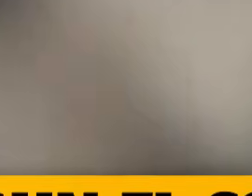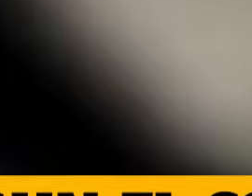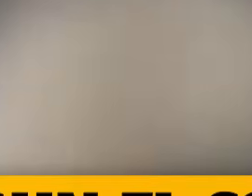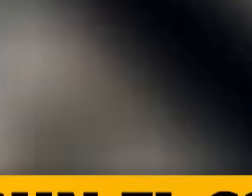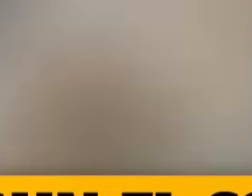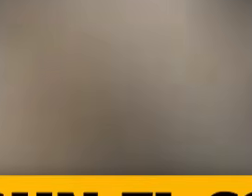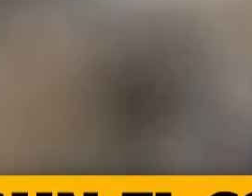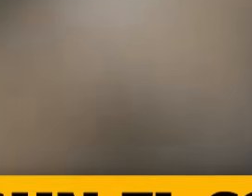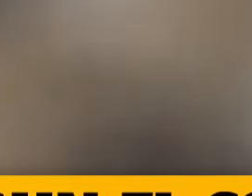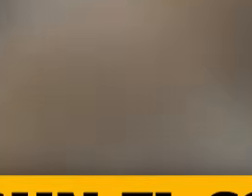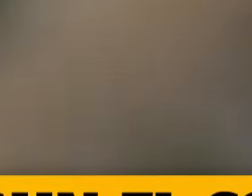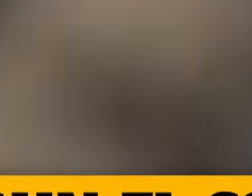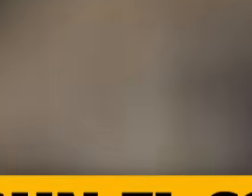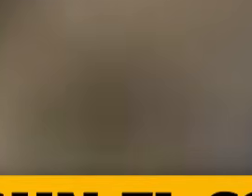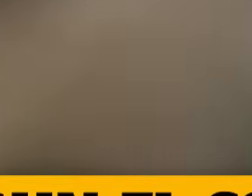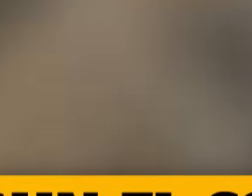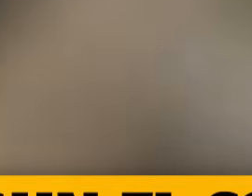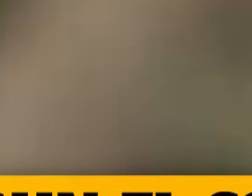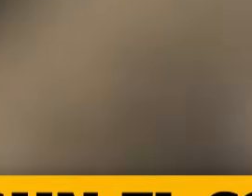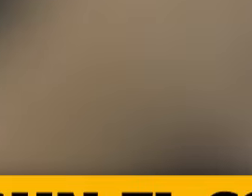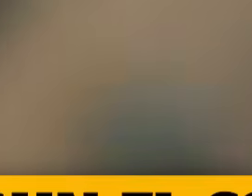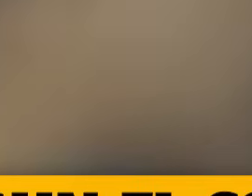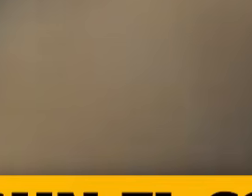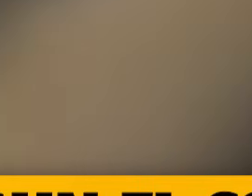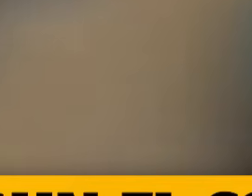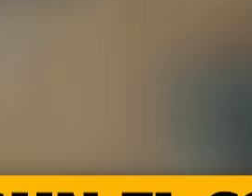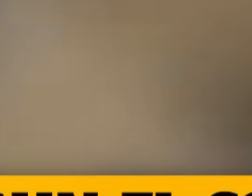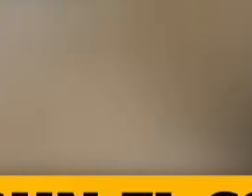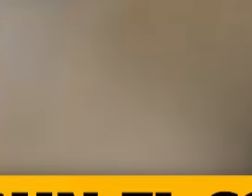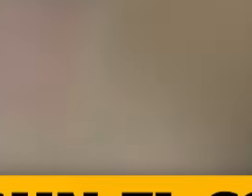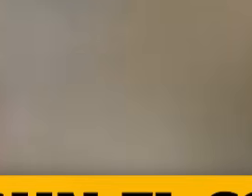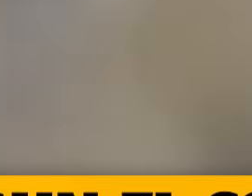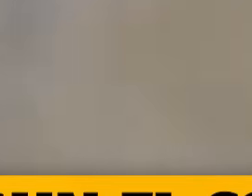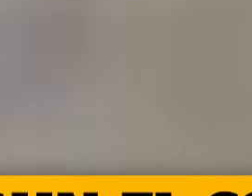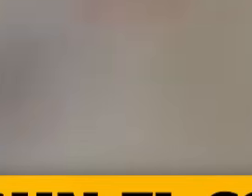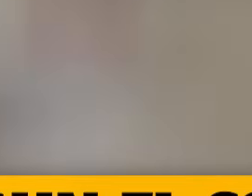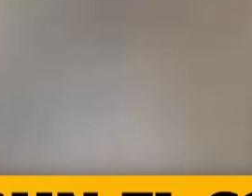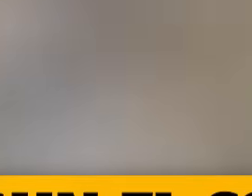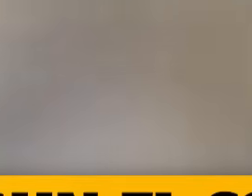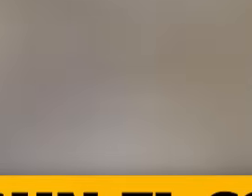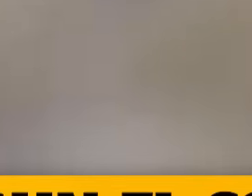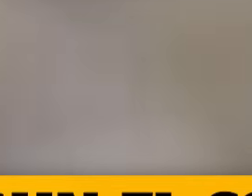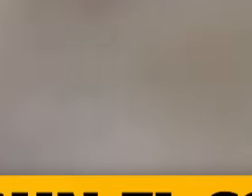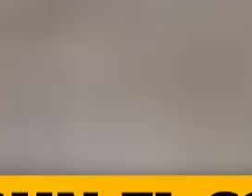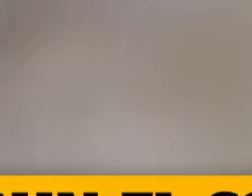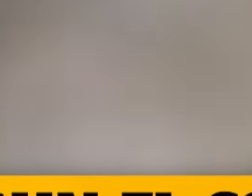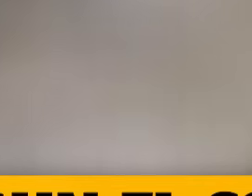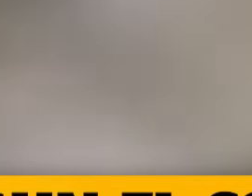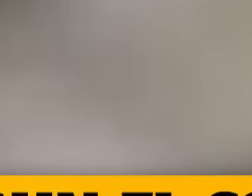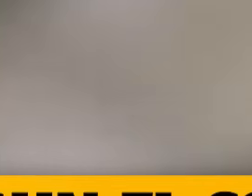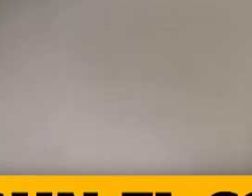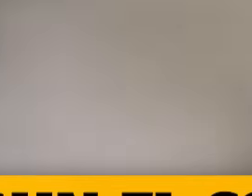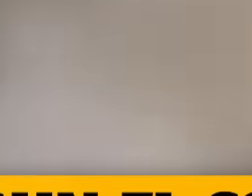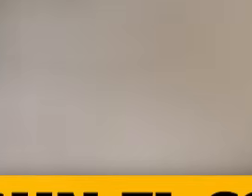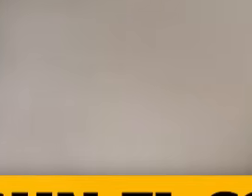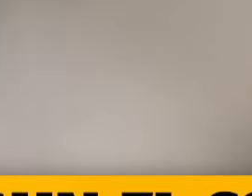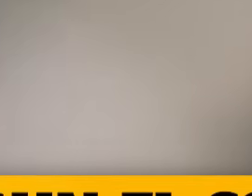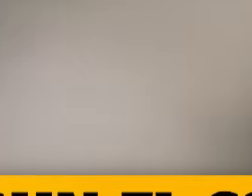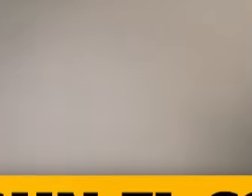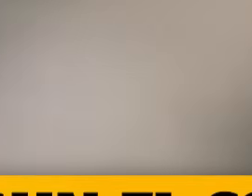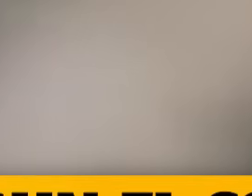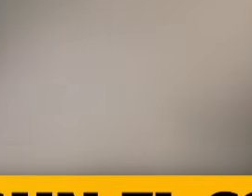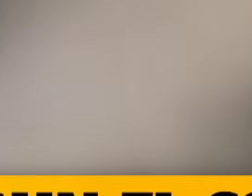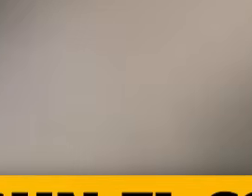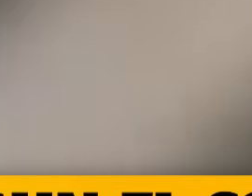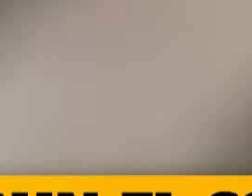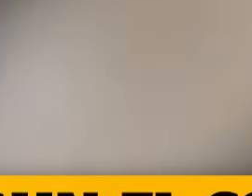de este país. Tiran la basura en las calles como si ese fuera el zafacón. Hasta que no se imponga una